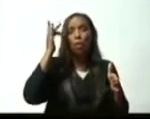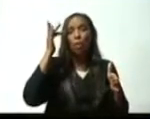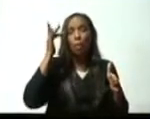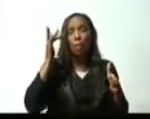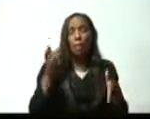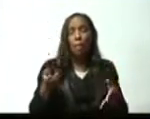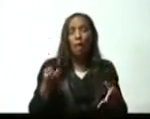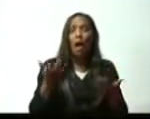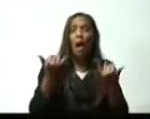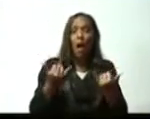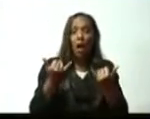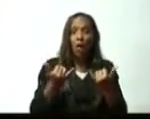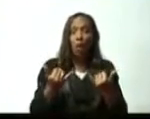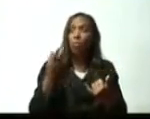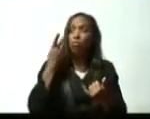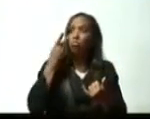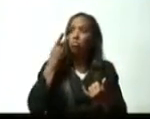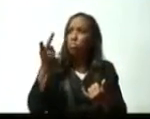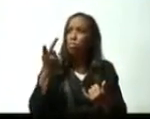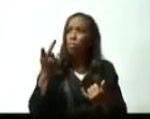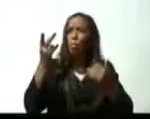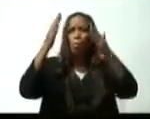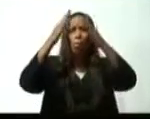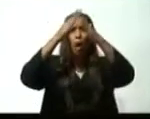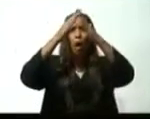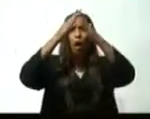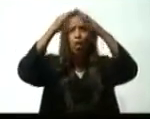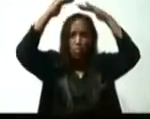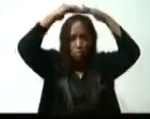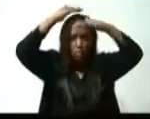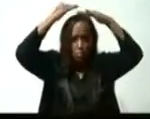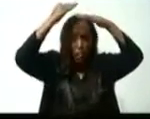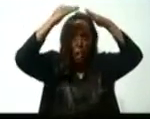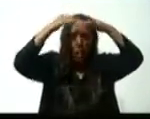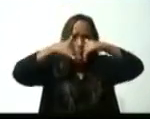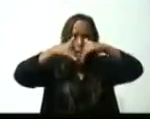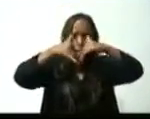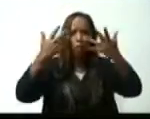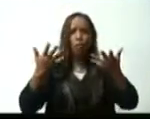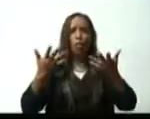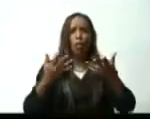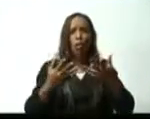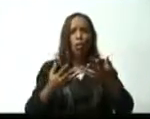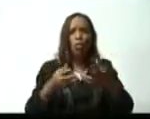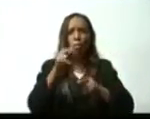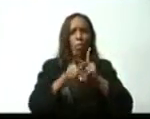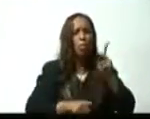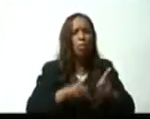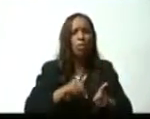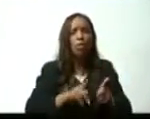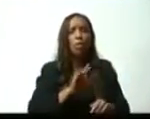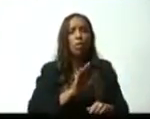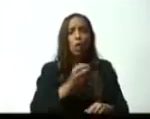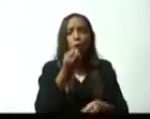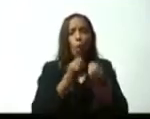sin techos hoy, tantas familias sin alimento. Pero también quiero informarle que hoy yo